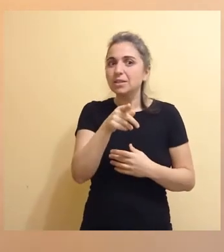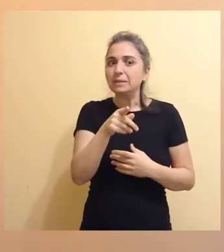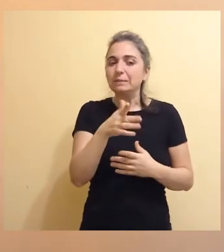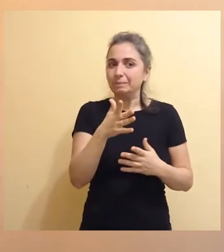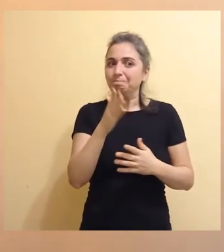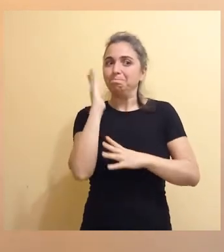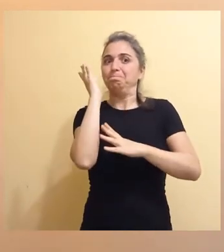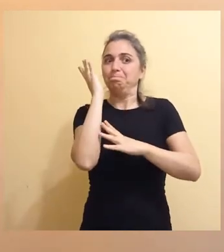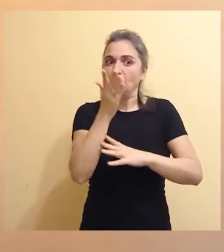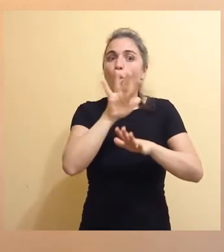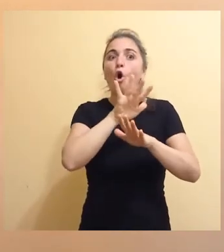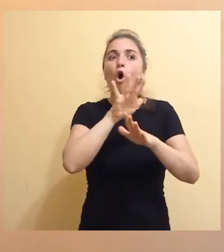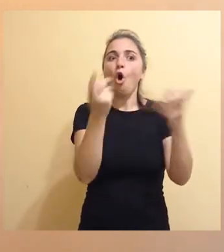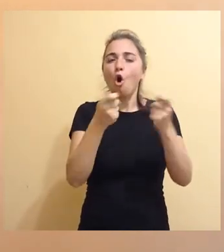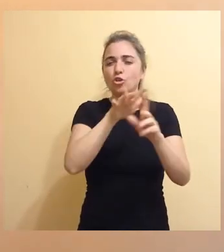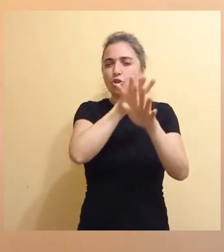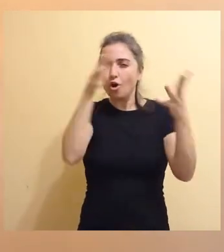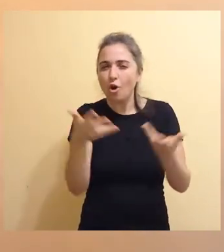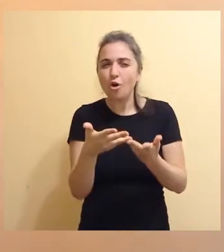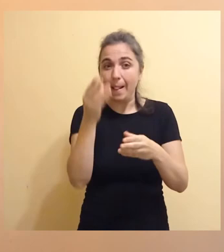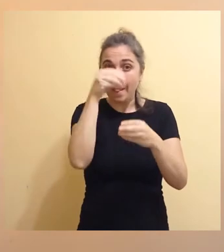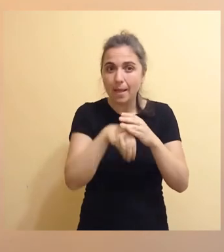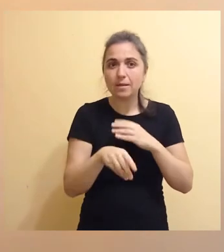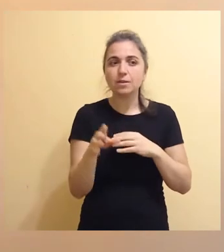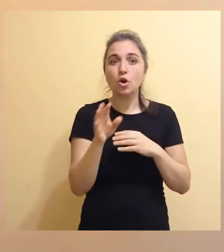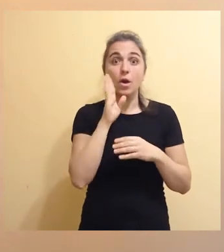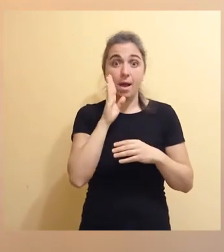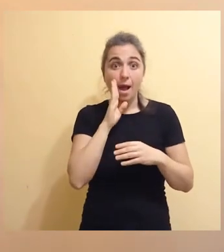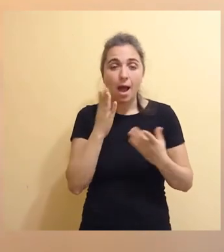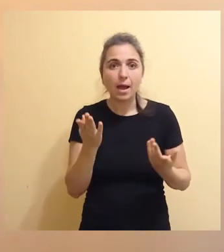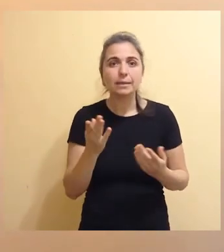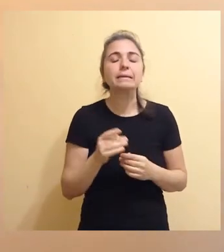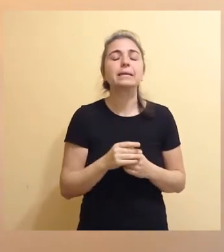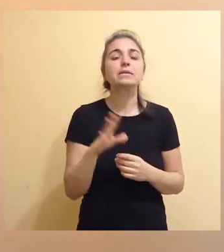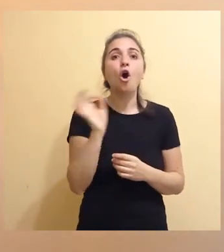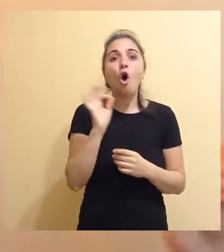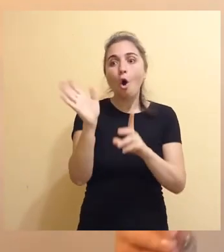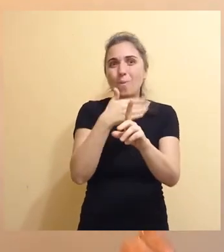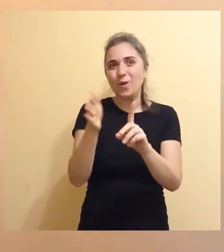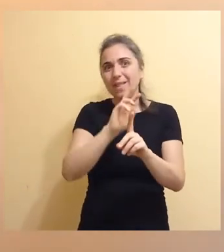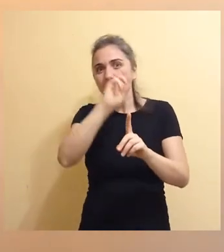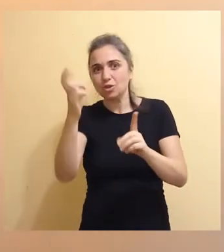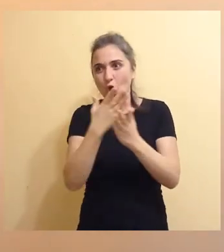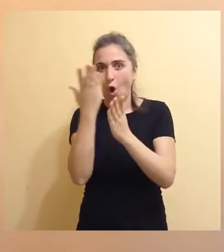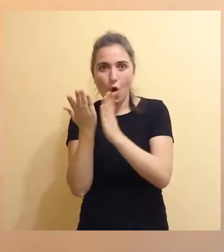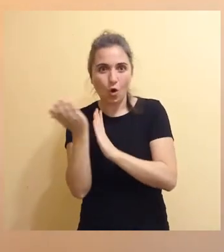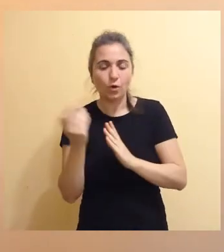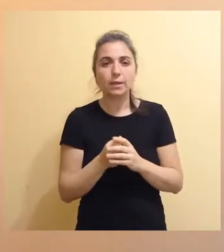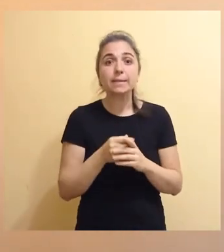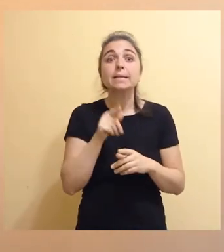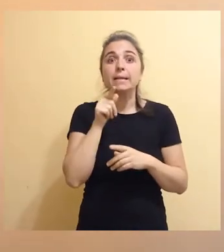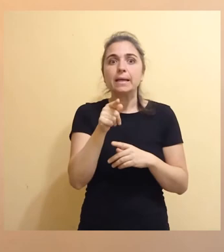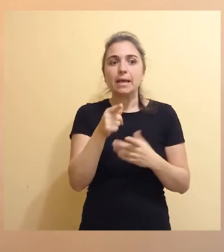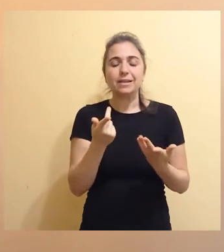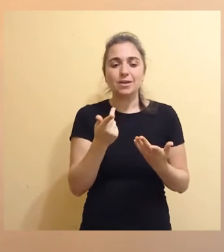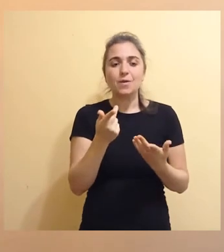venga porque de alguna forma están sufriendo, pues eso, este cibercontrol del que estábamos hablando antes o cualquiera de las otras violencias,